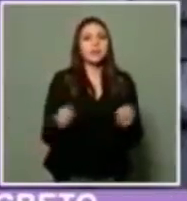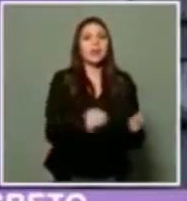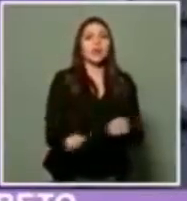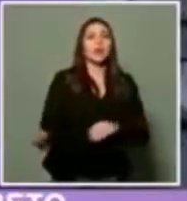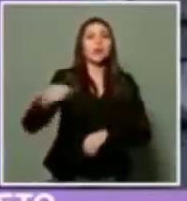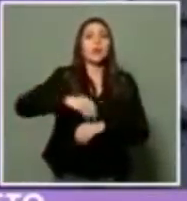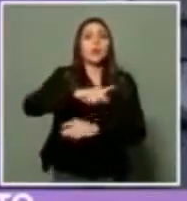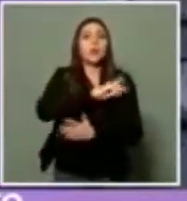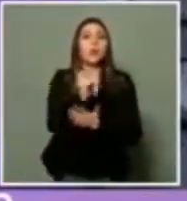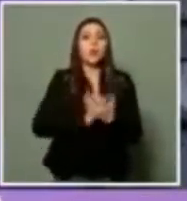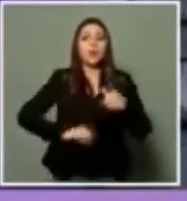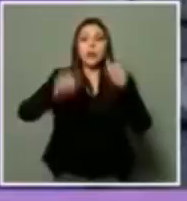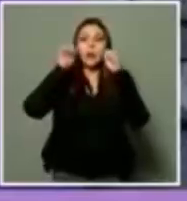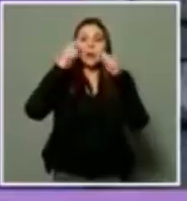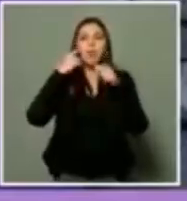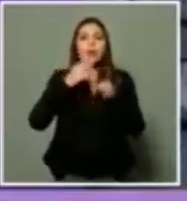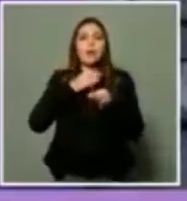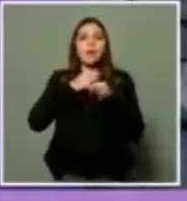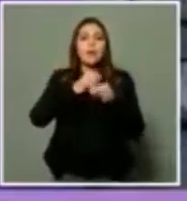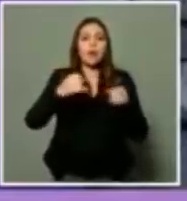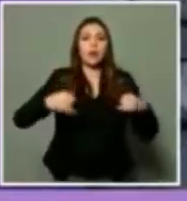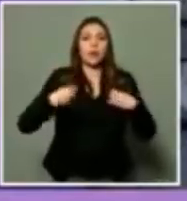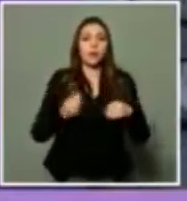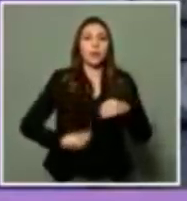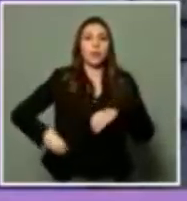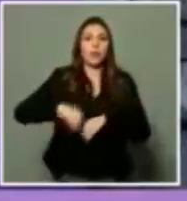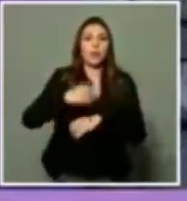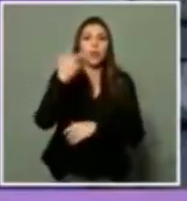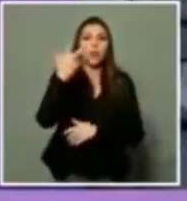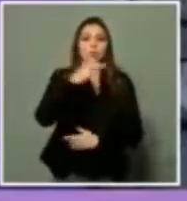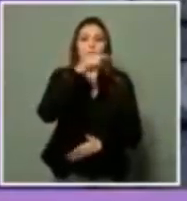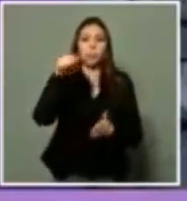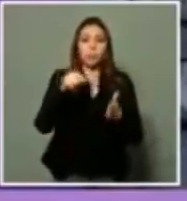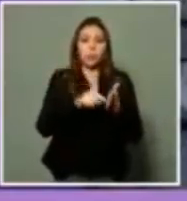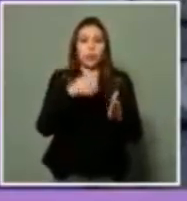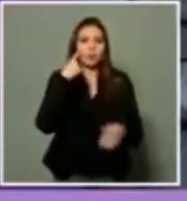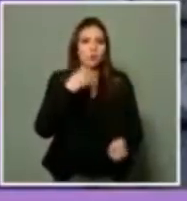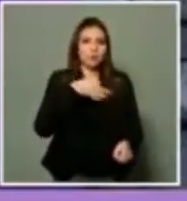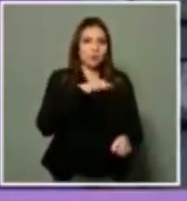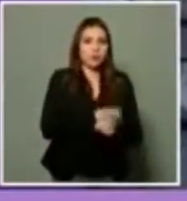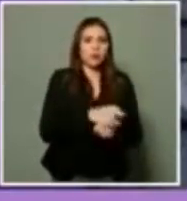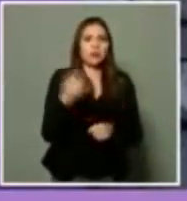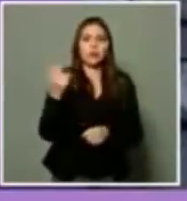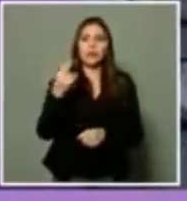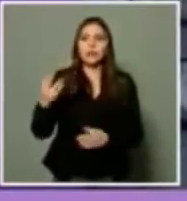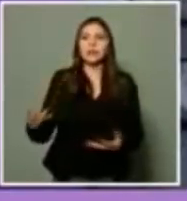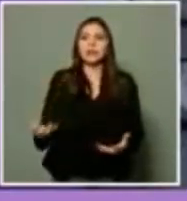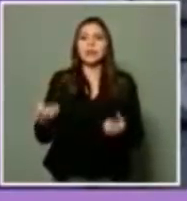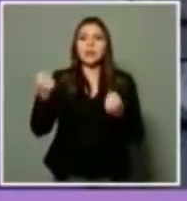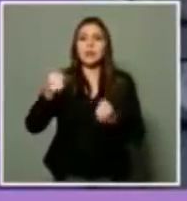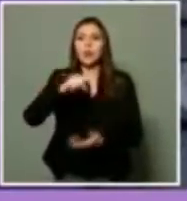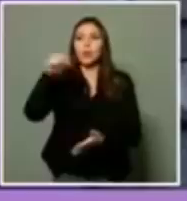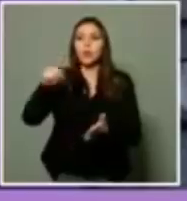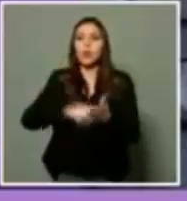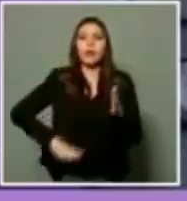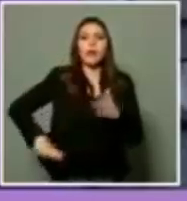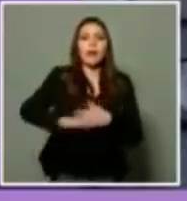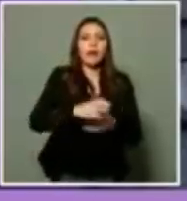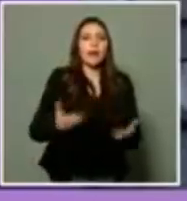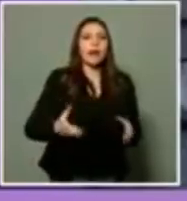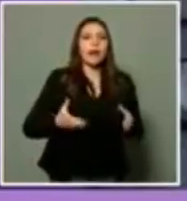Iztapalapa. Crearemos 8 centros. Mejoraremos el entorno para la seguridad, rescate del espacio